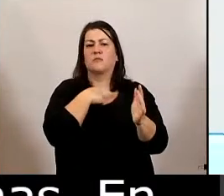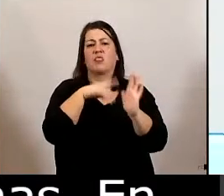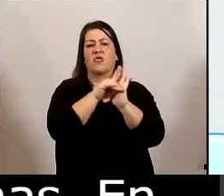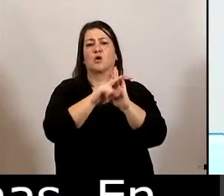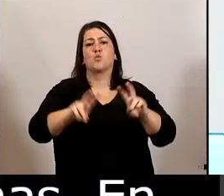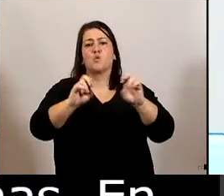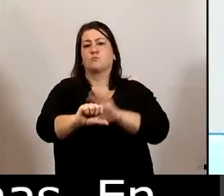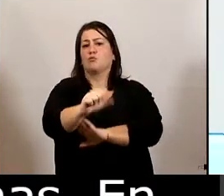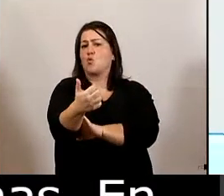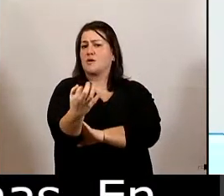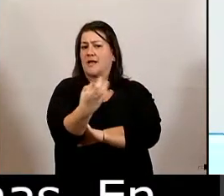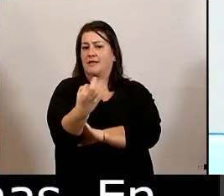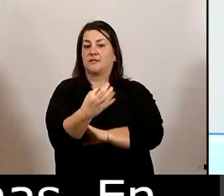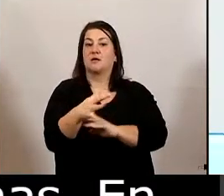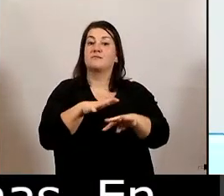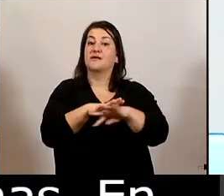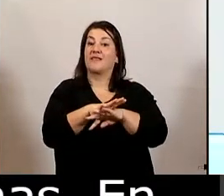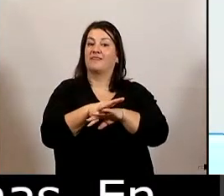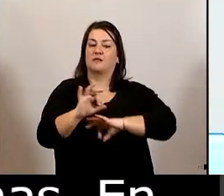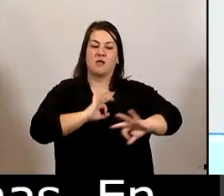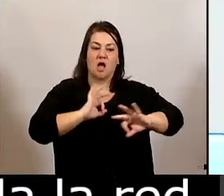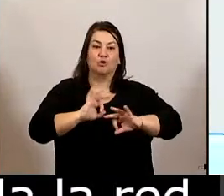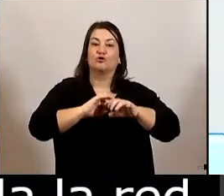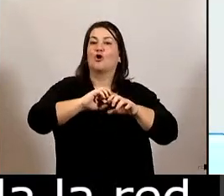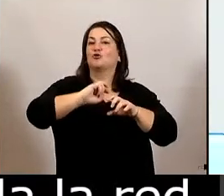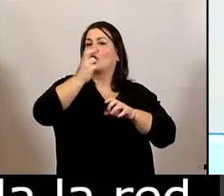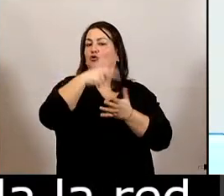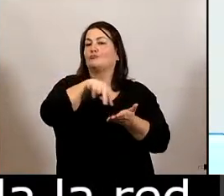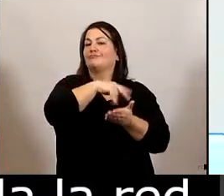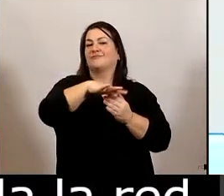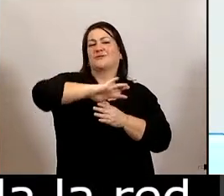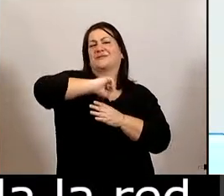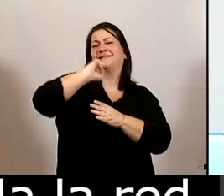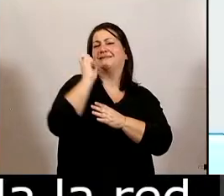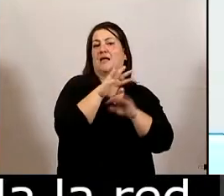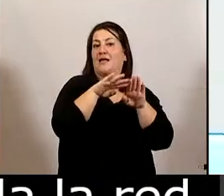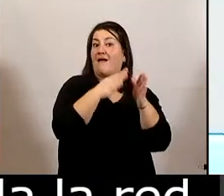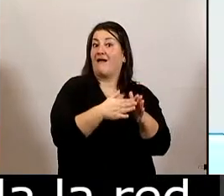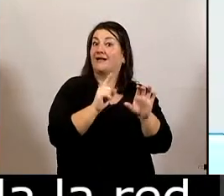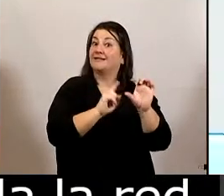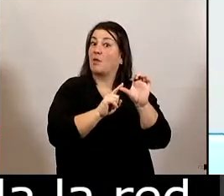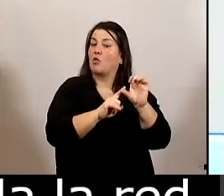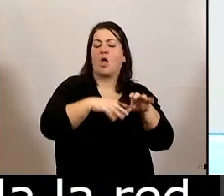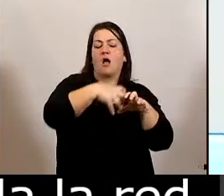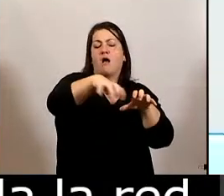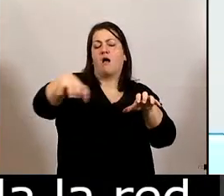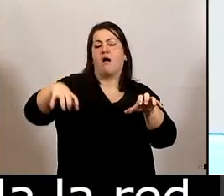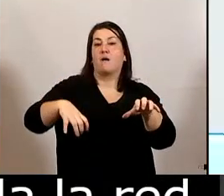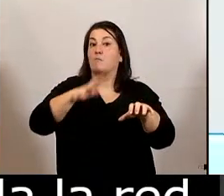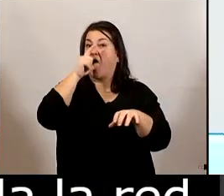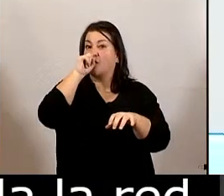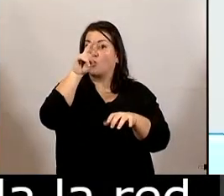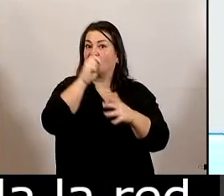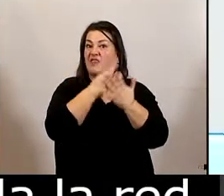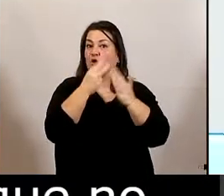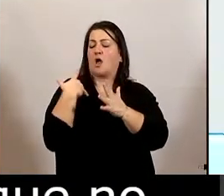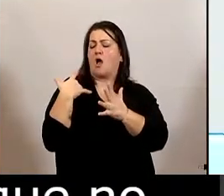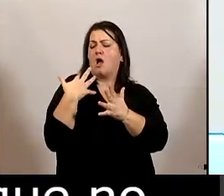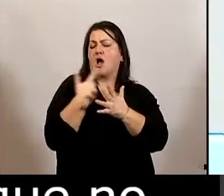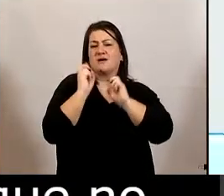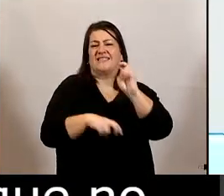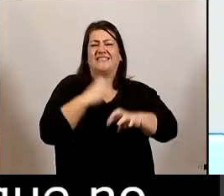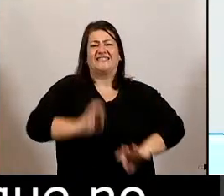que regula la red de teatros y otros espacios escénicos de Extremadura, que no se actualizaba desde 2018 y